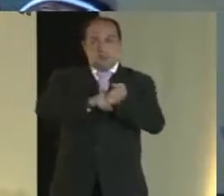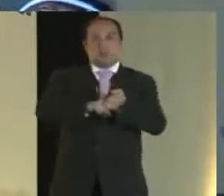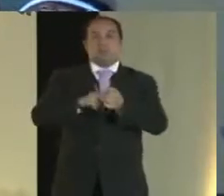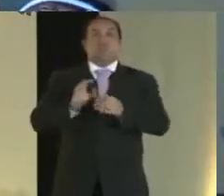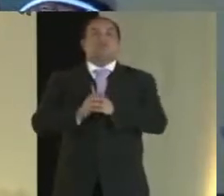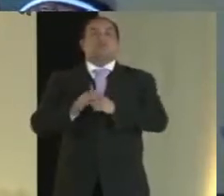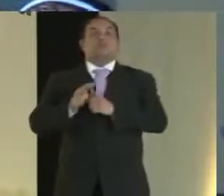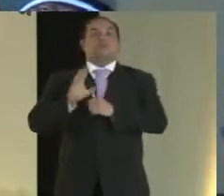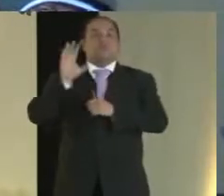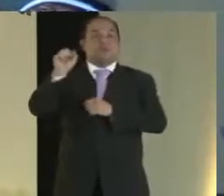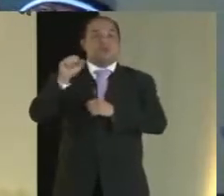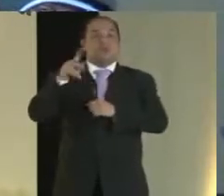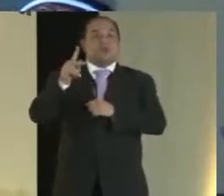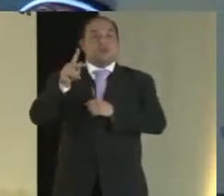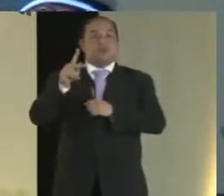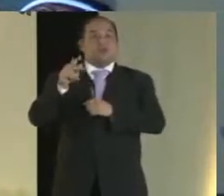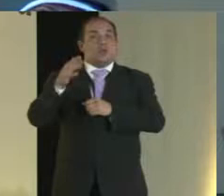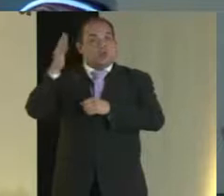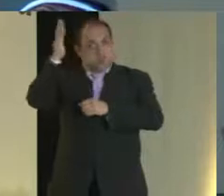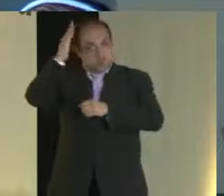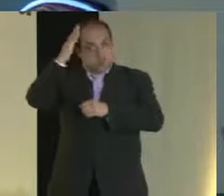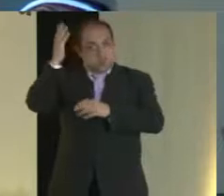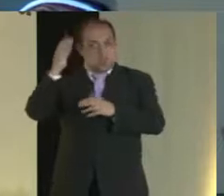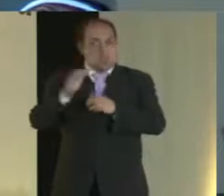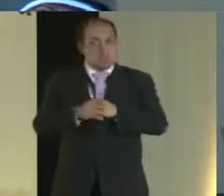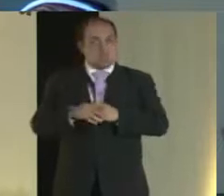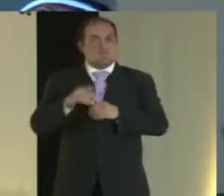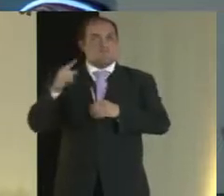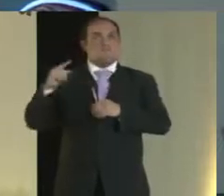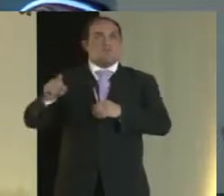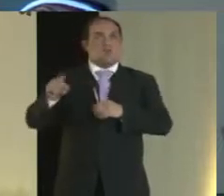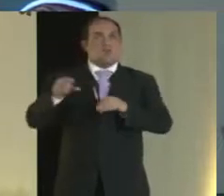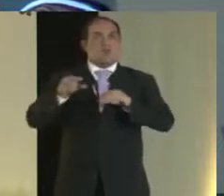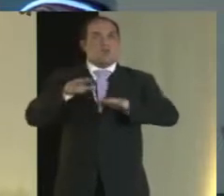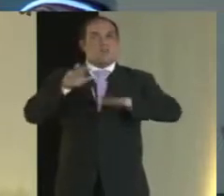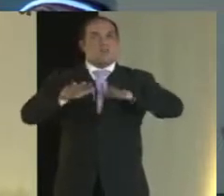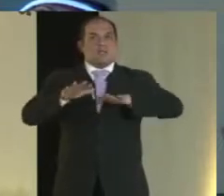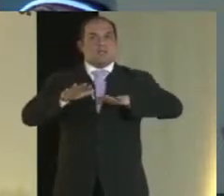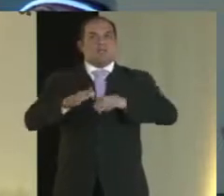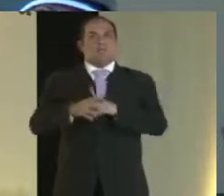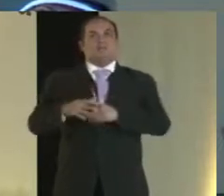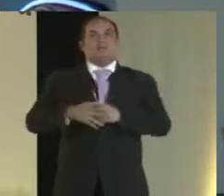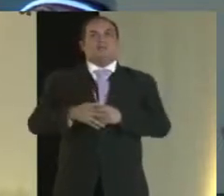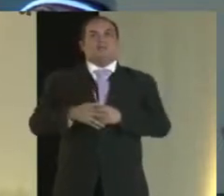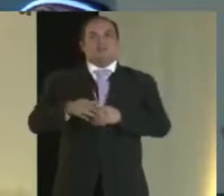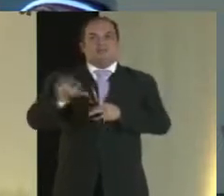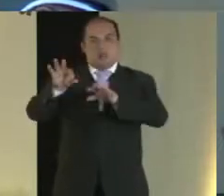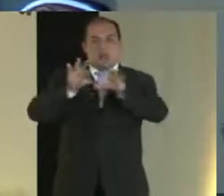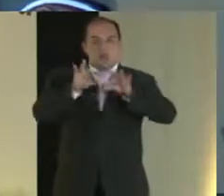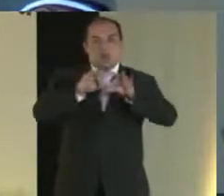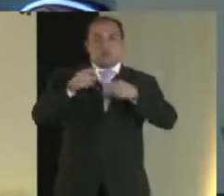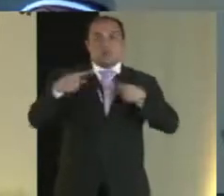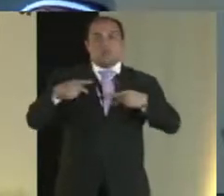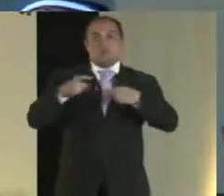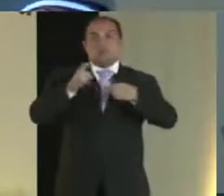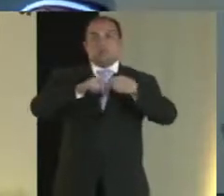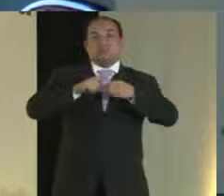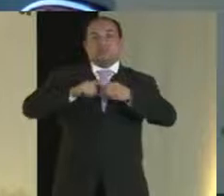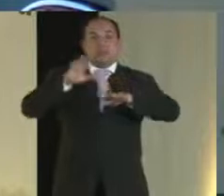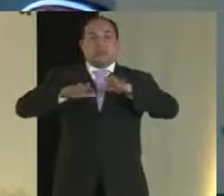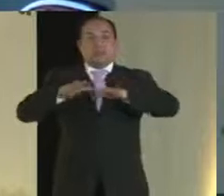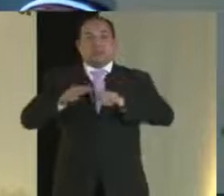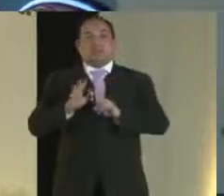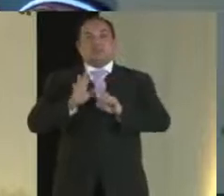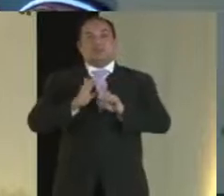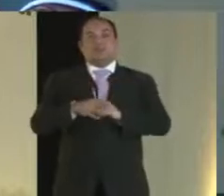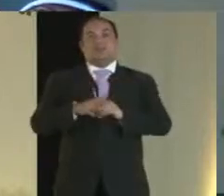los liderazgos imponen muchas veces sus preferencias a sus agremiados, quienes a veces les